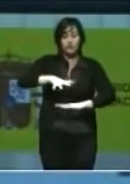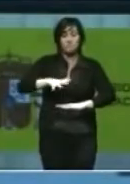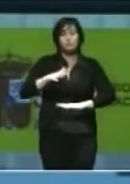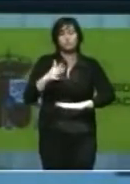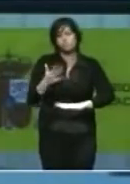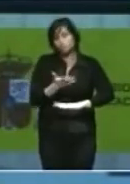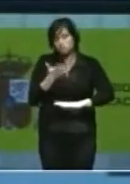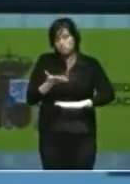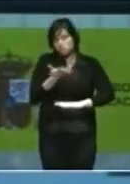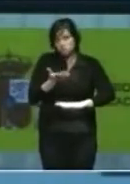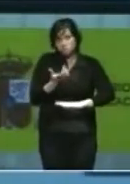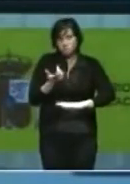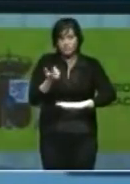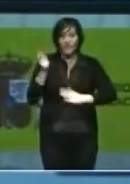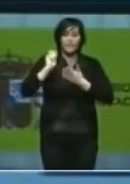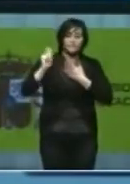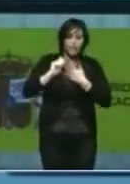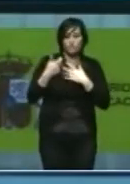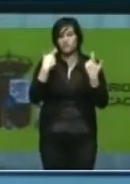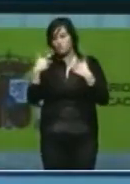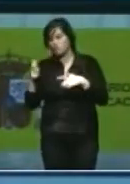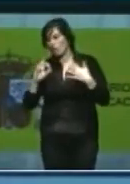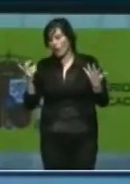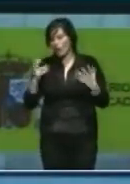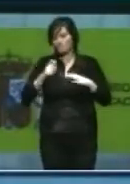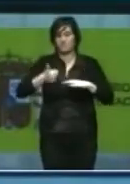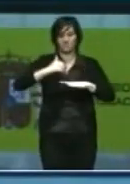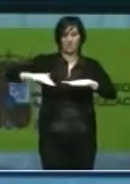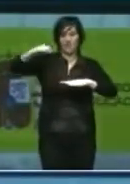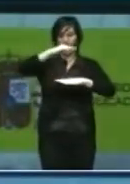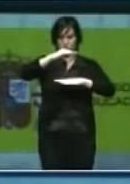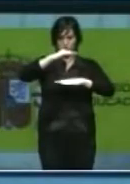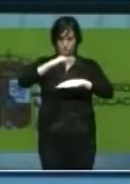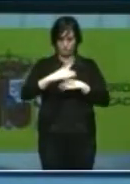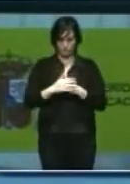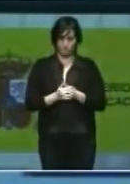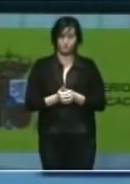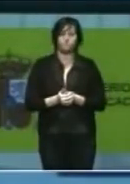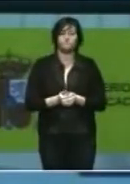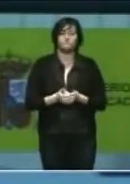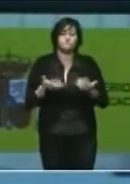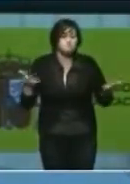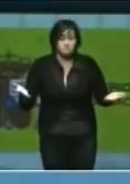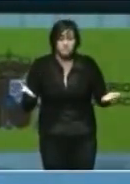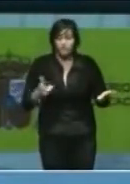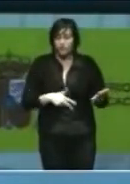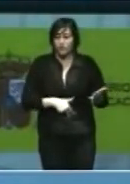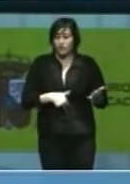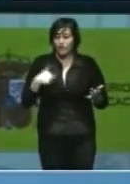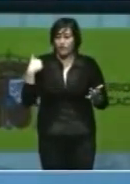digamos, despachos, departamentos, etcétera, se encuentran en las plantas superiores. Realmente la condición un